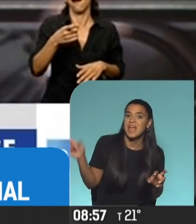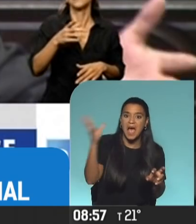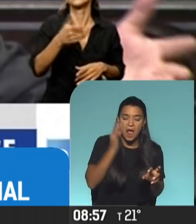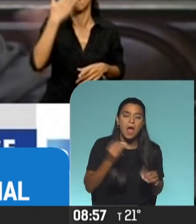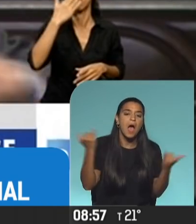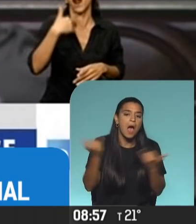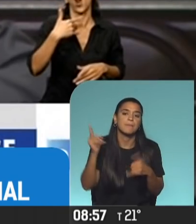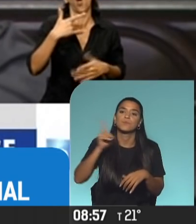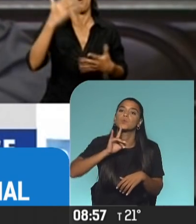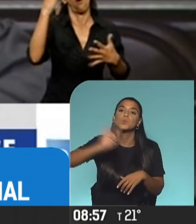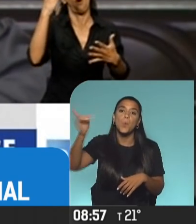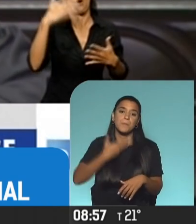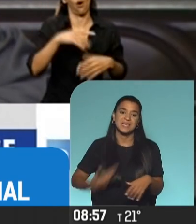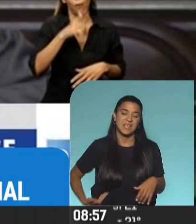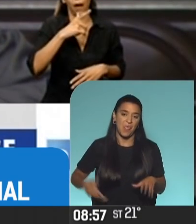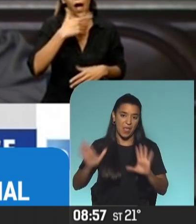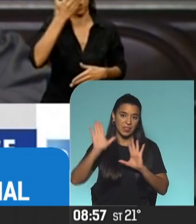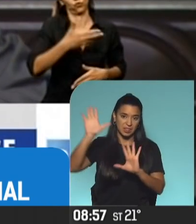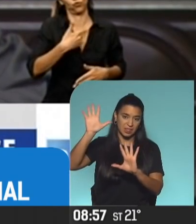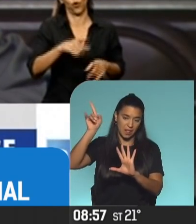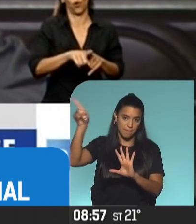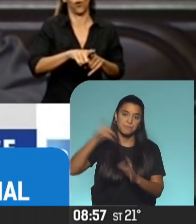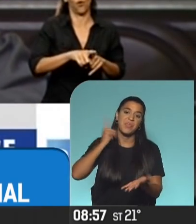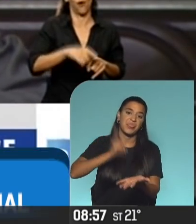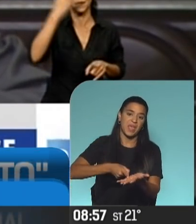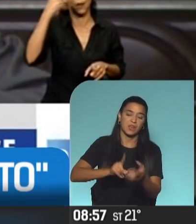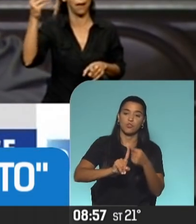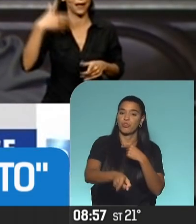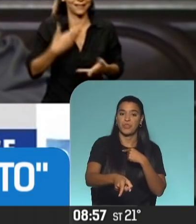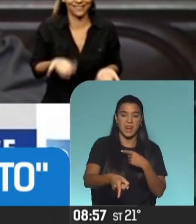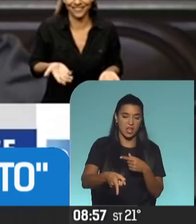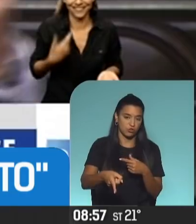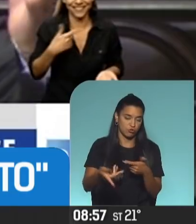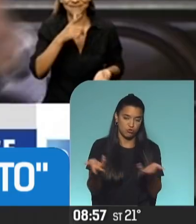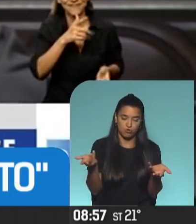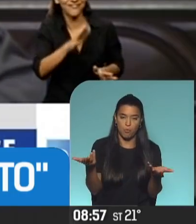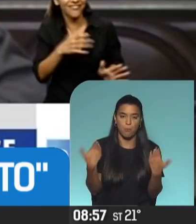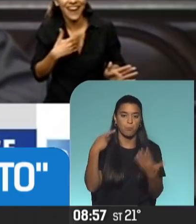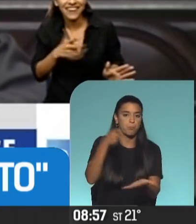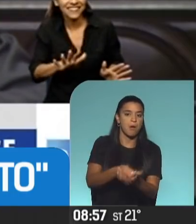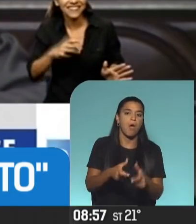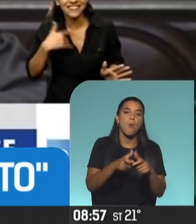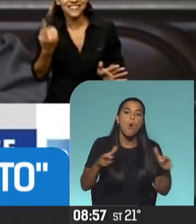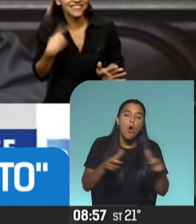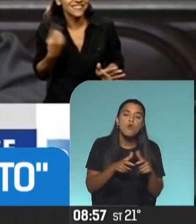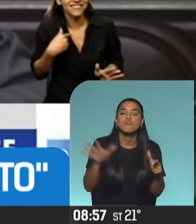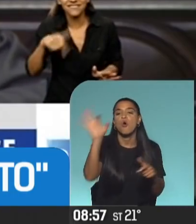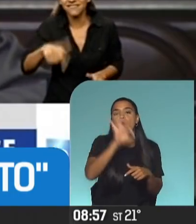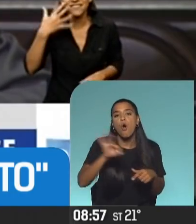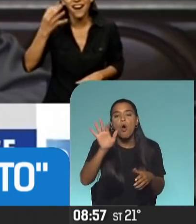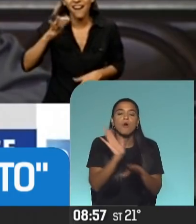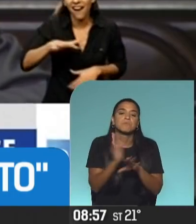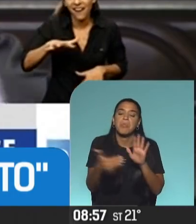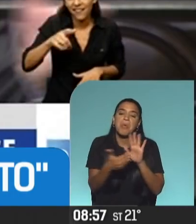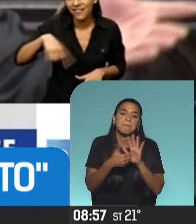la facultad del presidente de la Nación, a través de un decreto, de poder, obviamente, pagar un bono o tomar la medida que